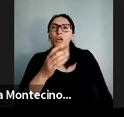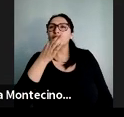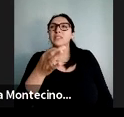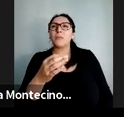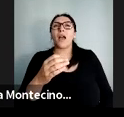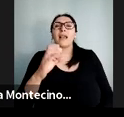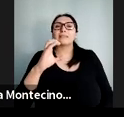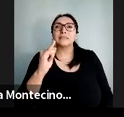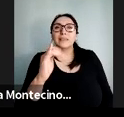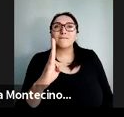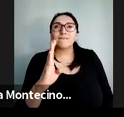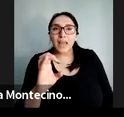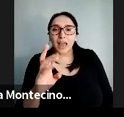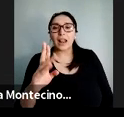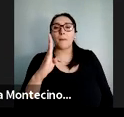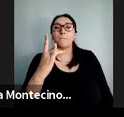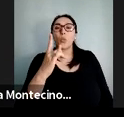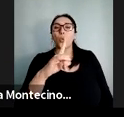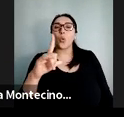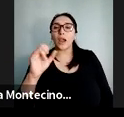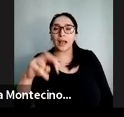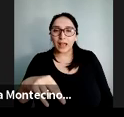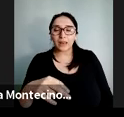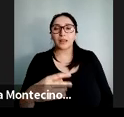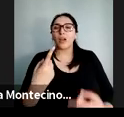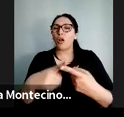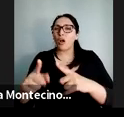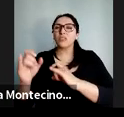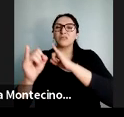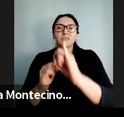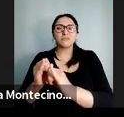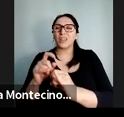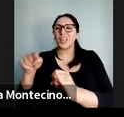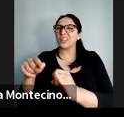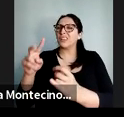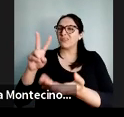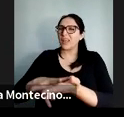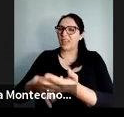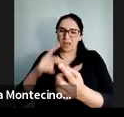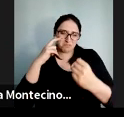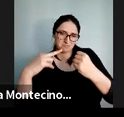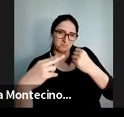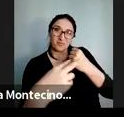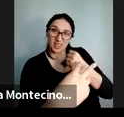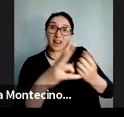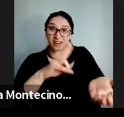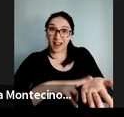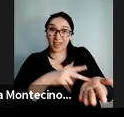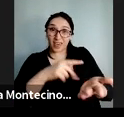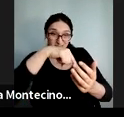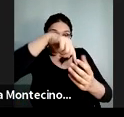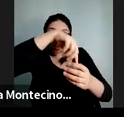Porque sentimos que estos términos son demasiado neutrales y no visibilizan la realidad de lo que está ocurriendo en estos espacios.